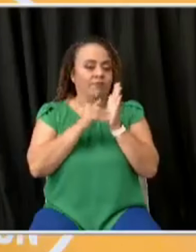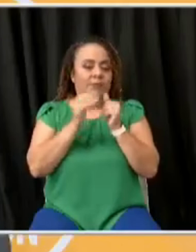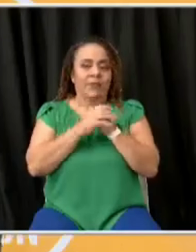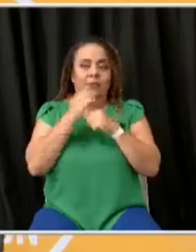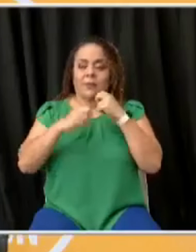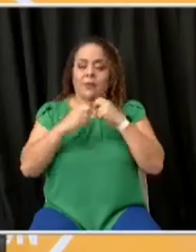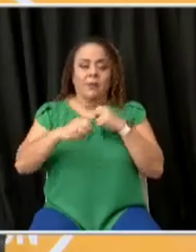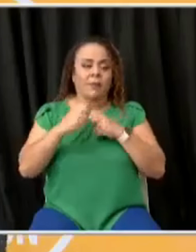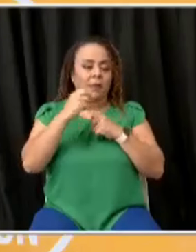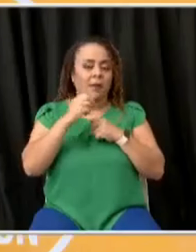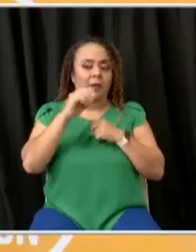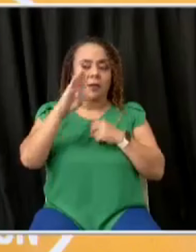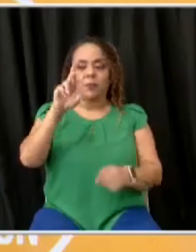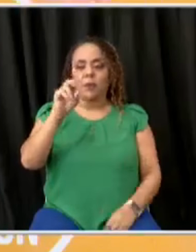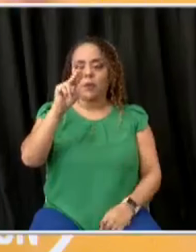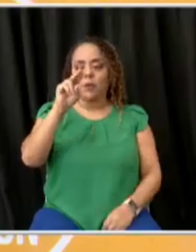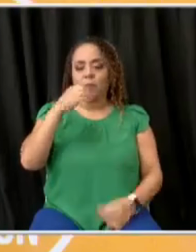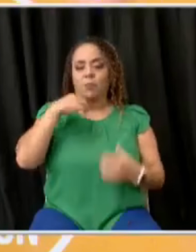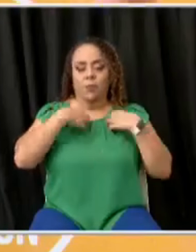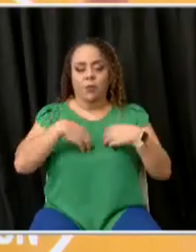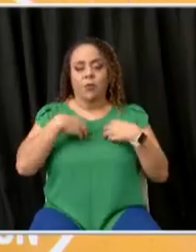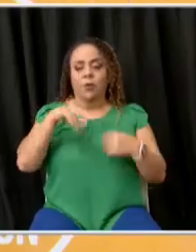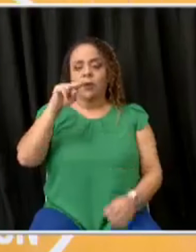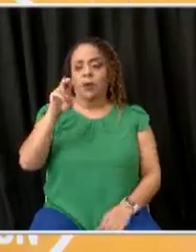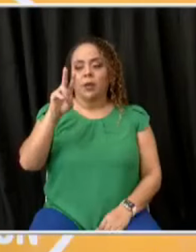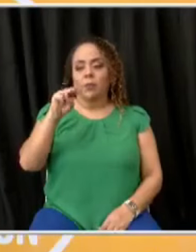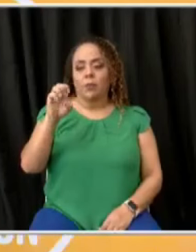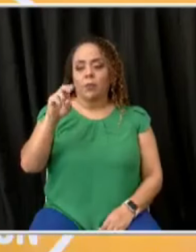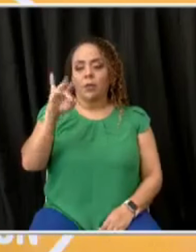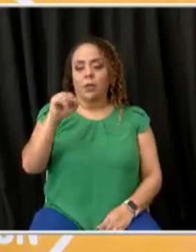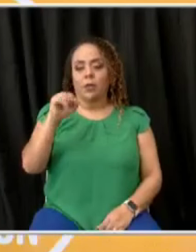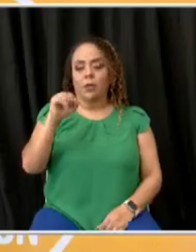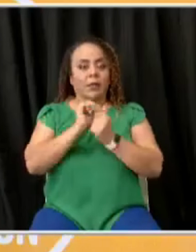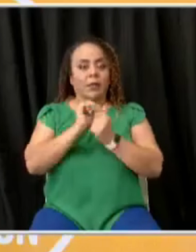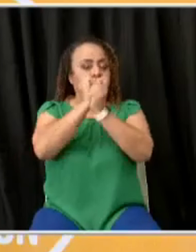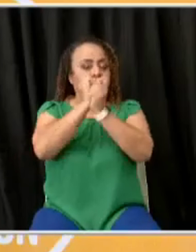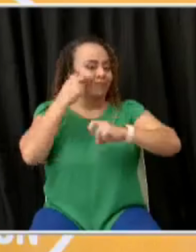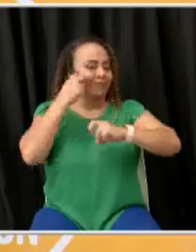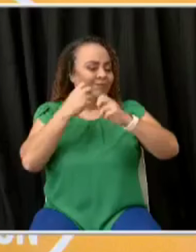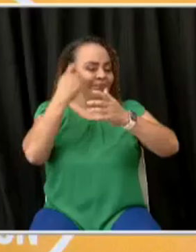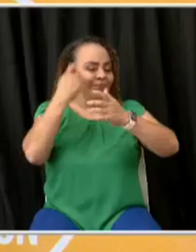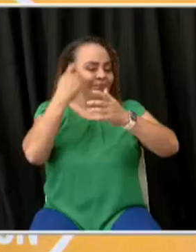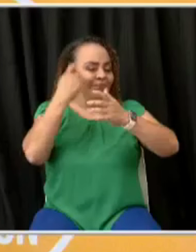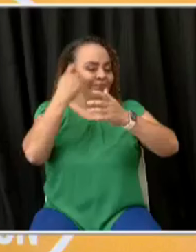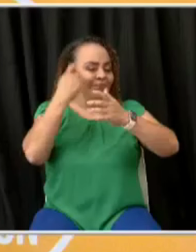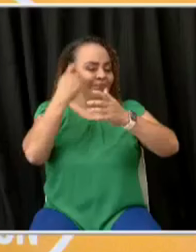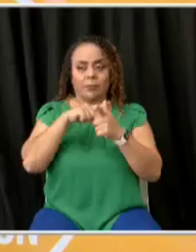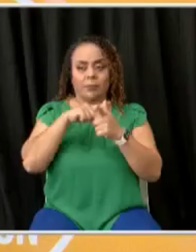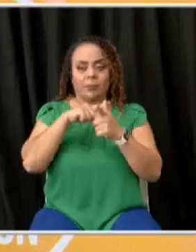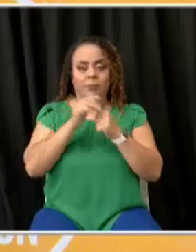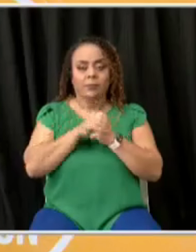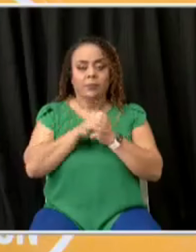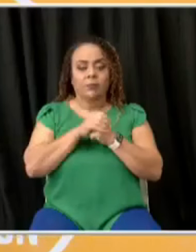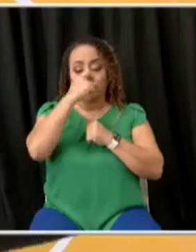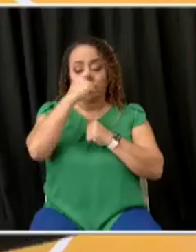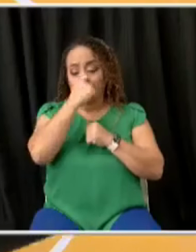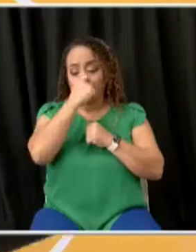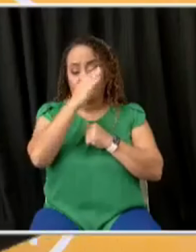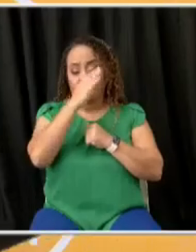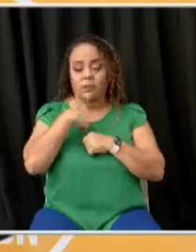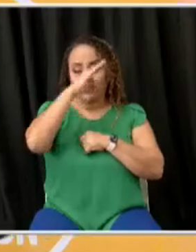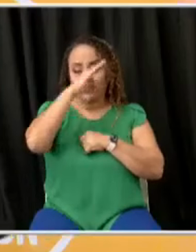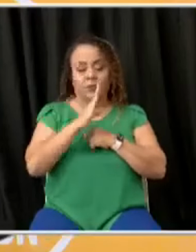una bronconeumonía, porque es cierto, o sea, los cambios bruscos de temperatura hacen que el epitelio respiratorio se paralice y está resfriado. Y tiene un